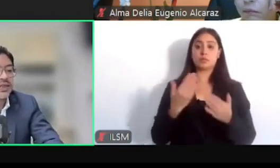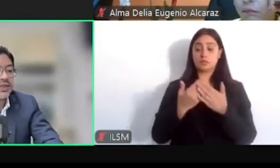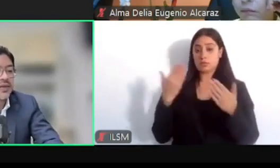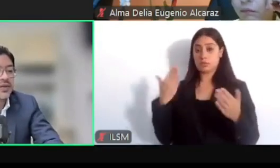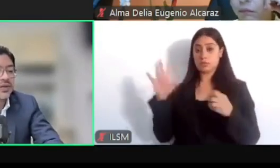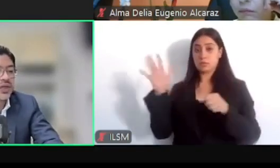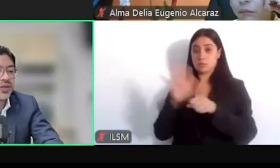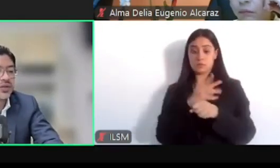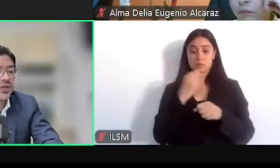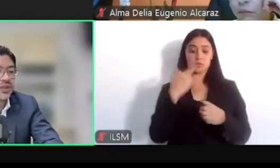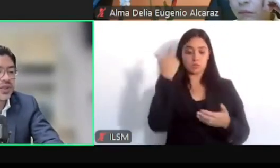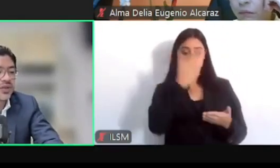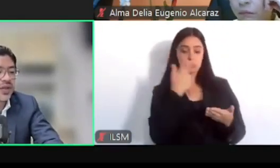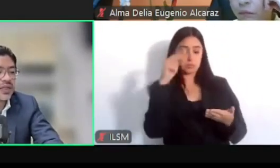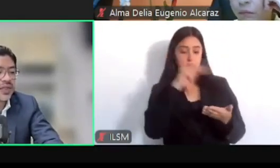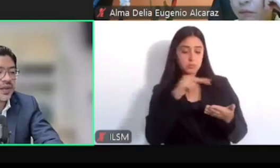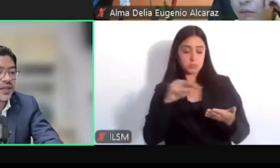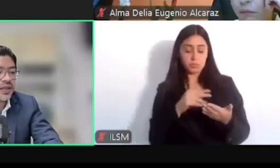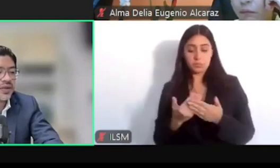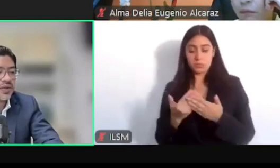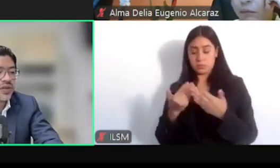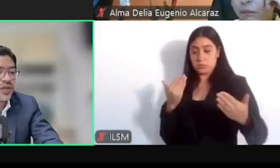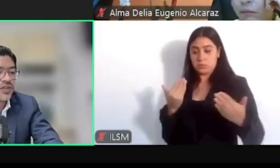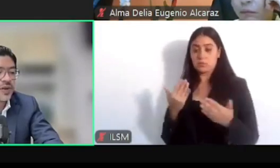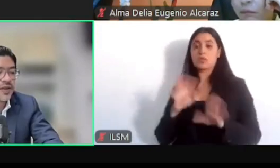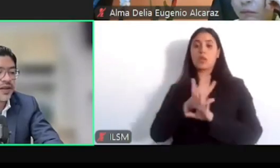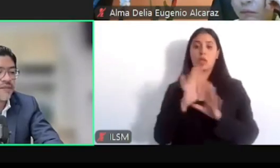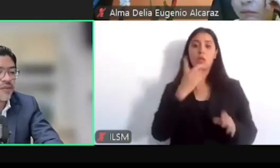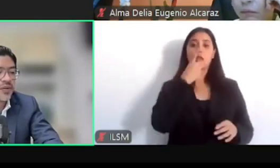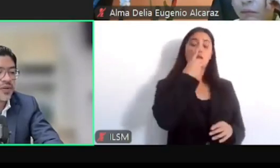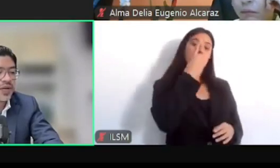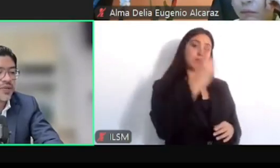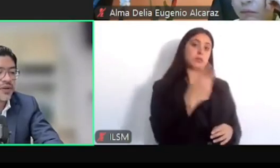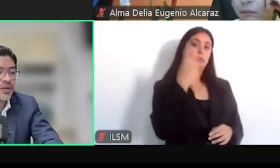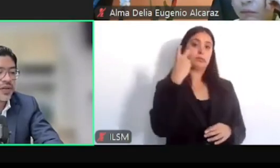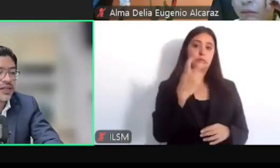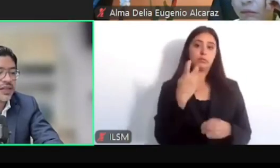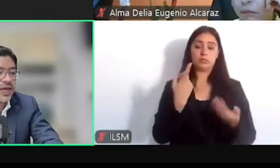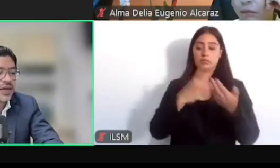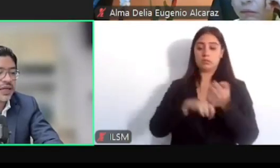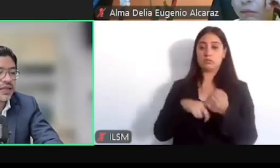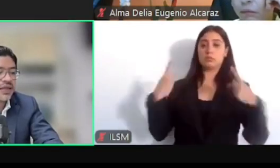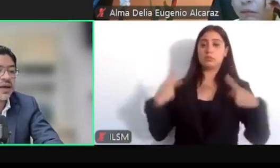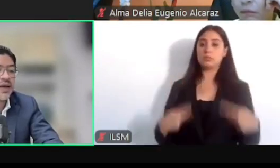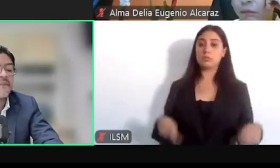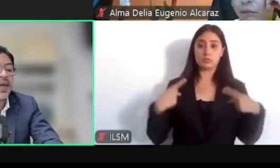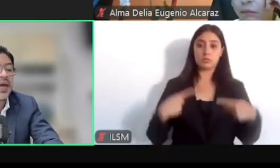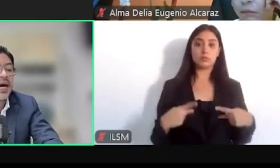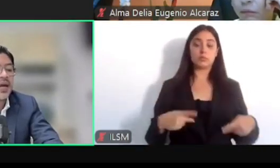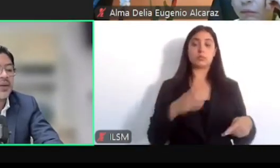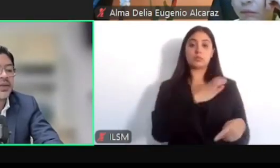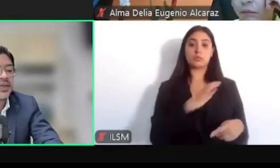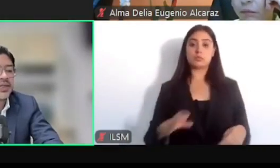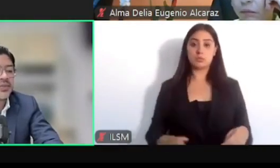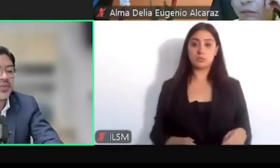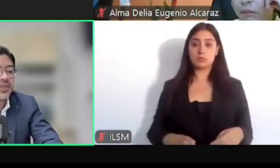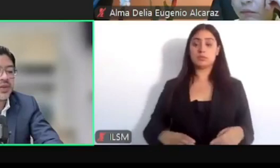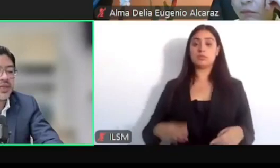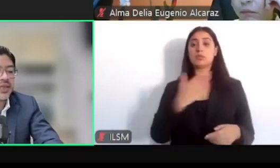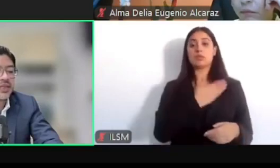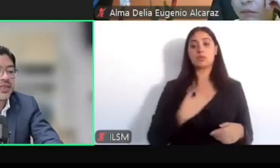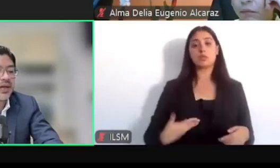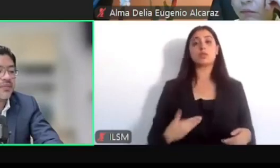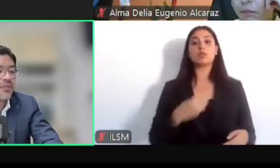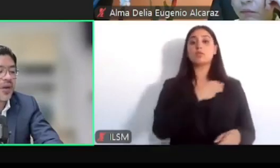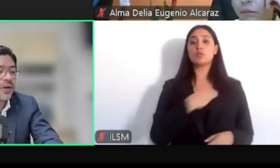análisis de diversos actos de los que se duele se advierte que todos ellos devienen de la aprobación de la persona que sería candidata a la presidencia municipal